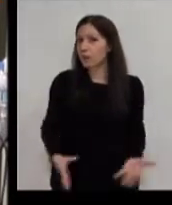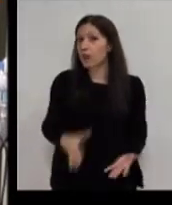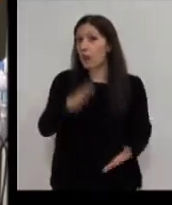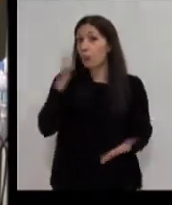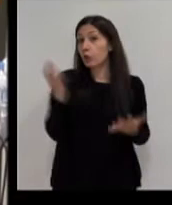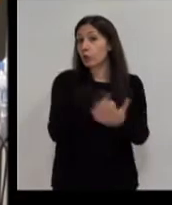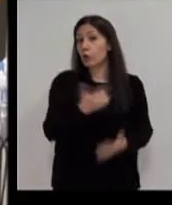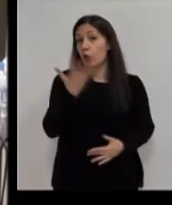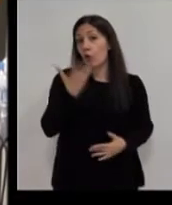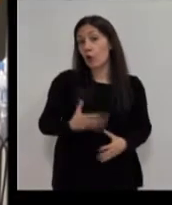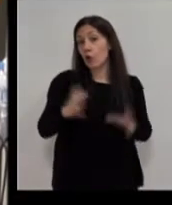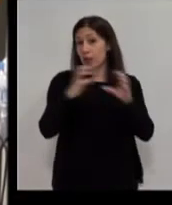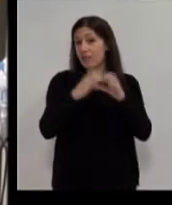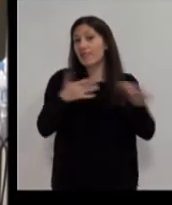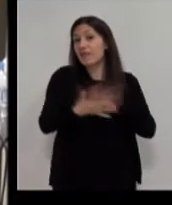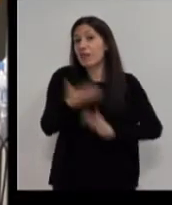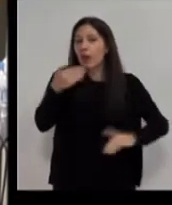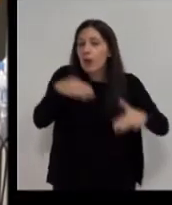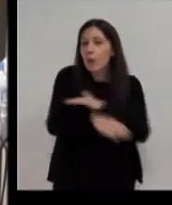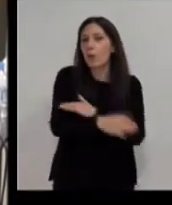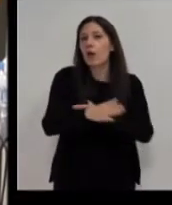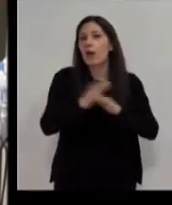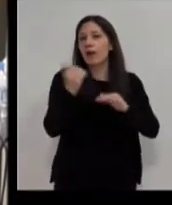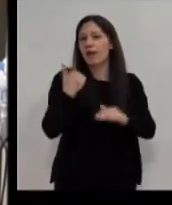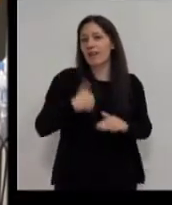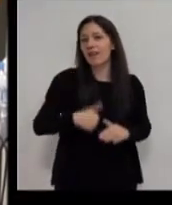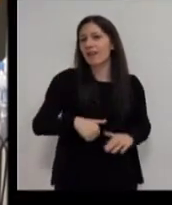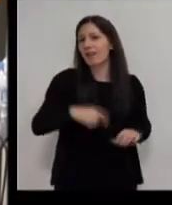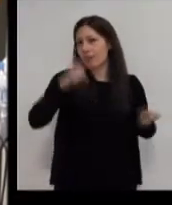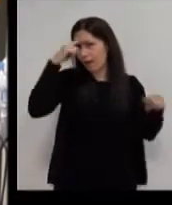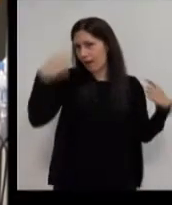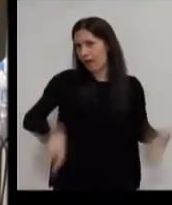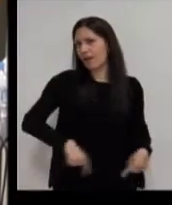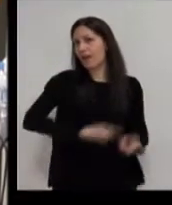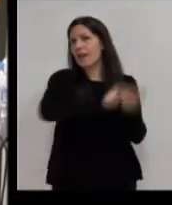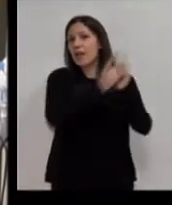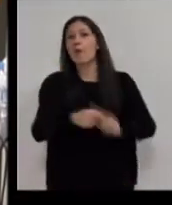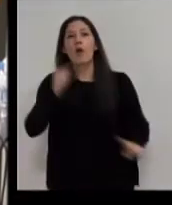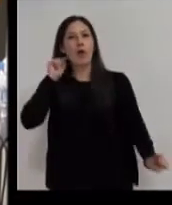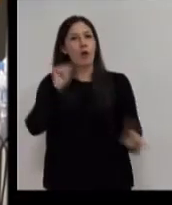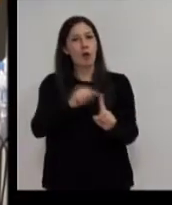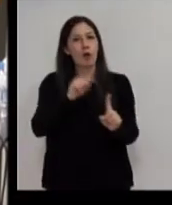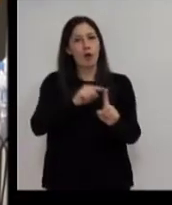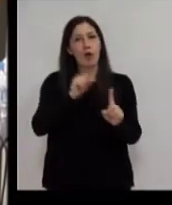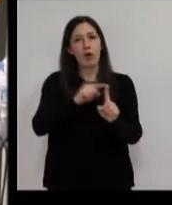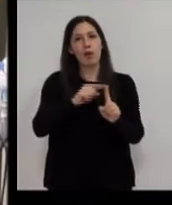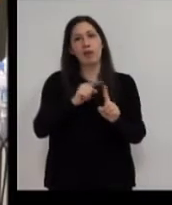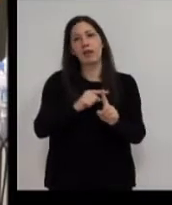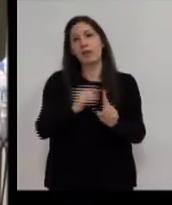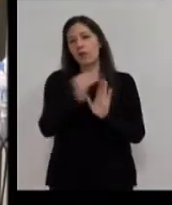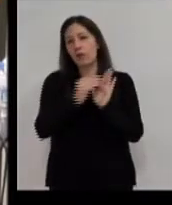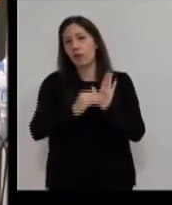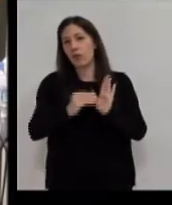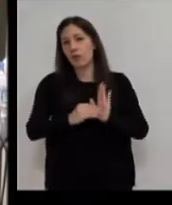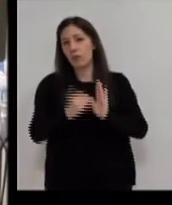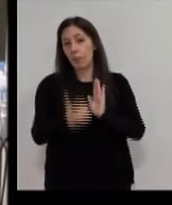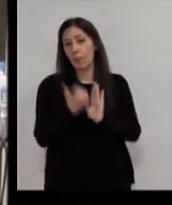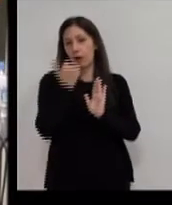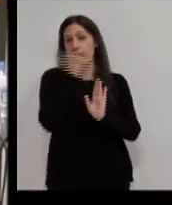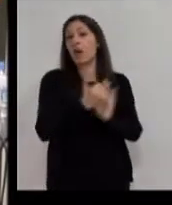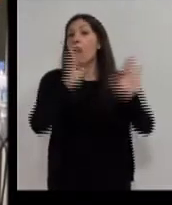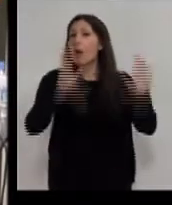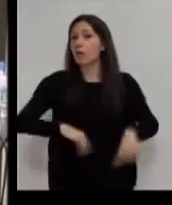fantástica, porque todos los que están en la naranja, que están practicables, han hecho modificaciones para que los cambiemos a convertibles, y